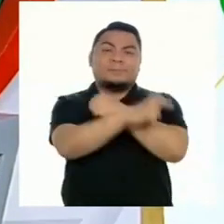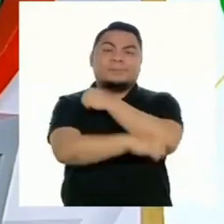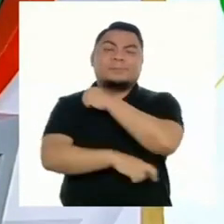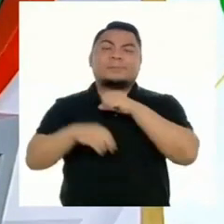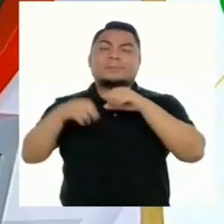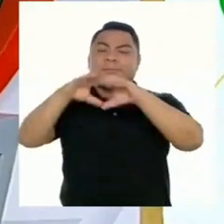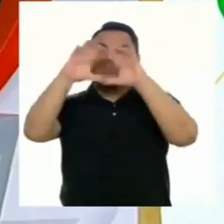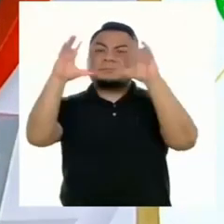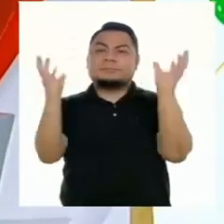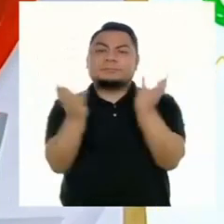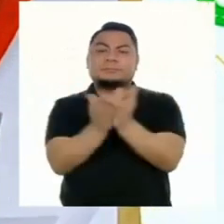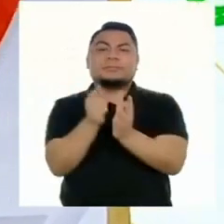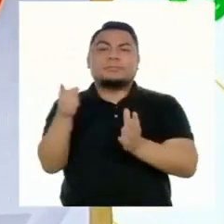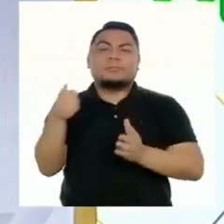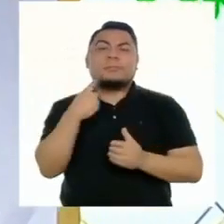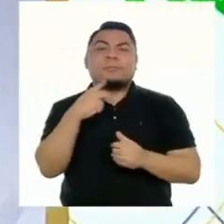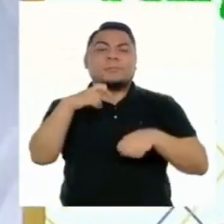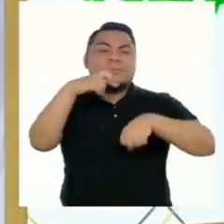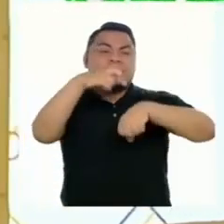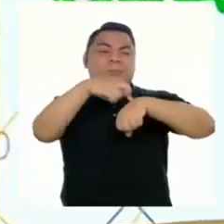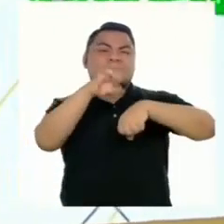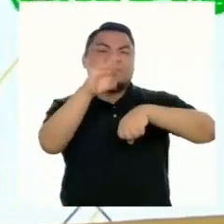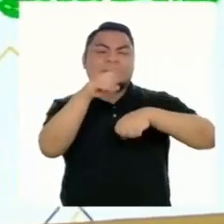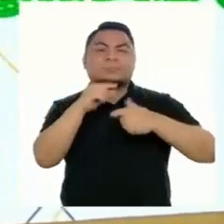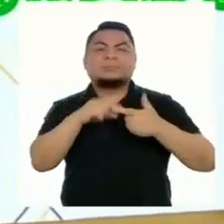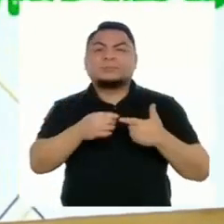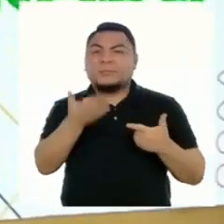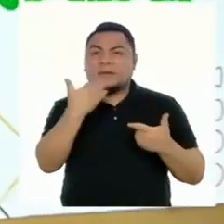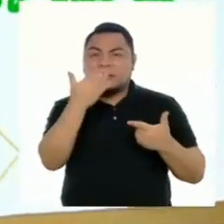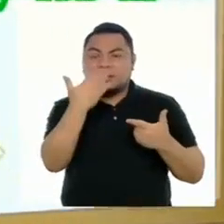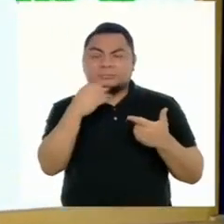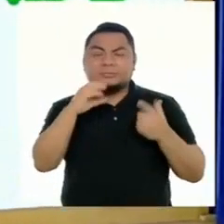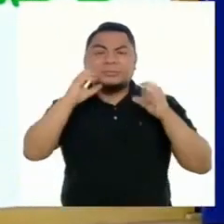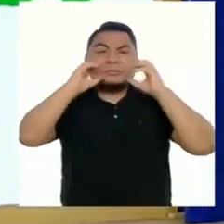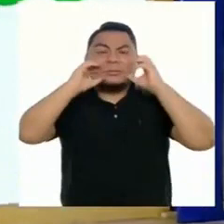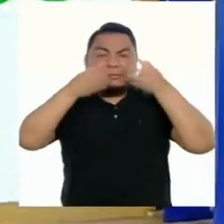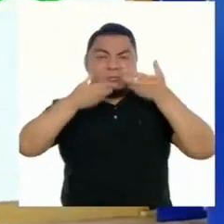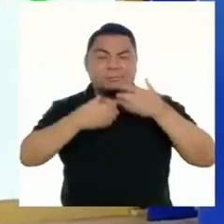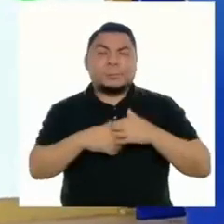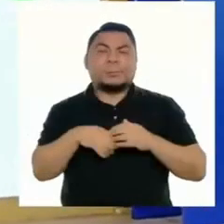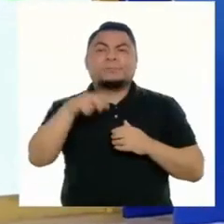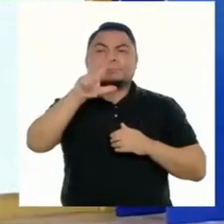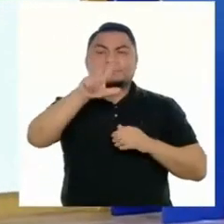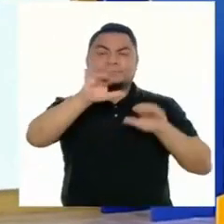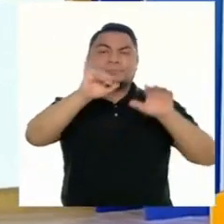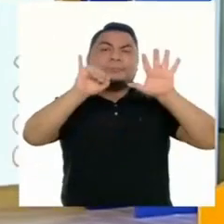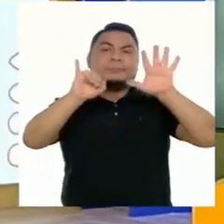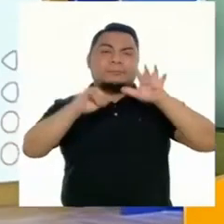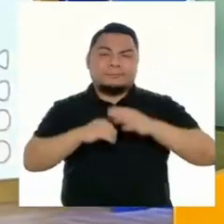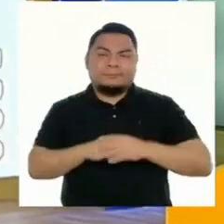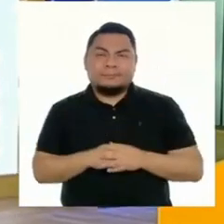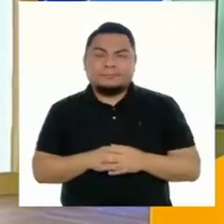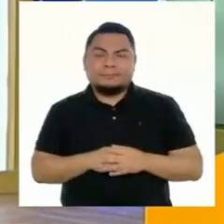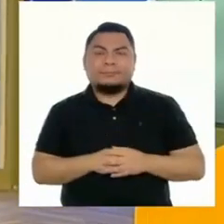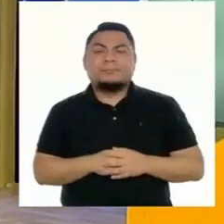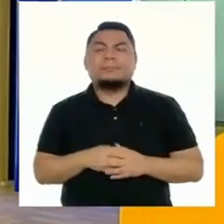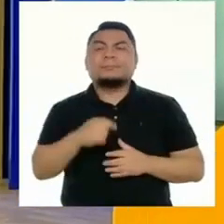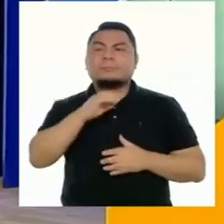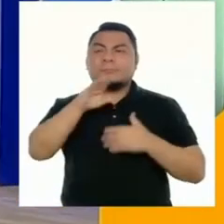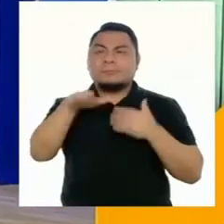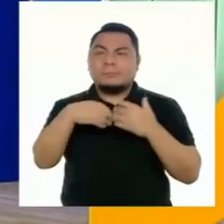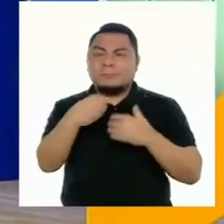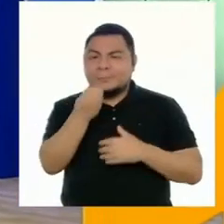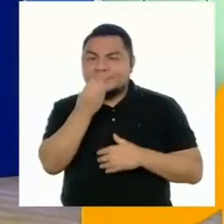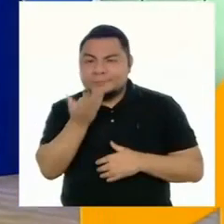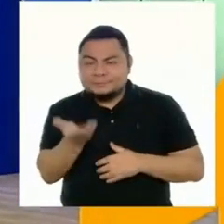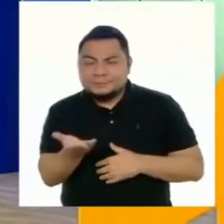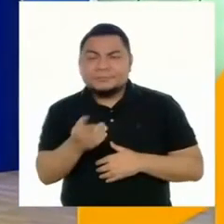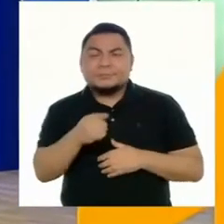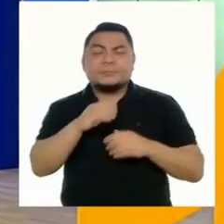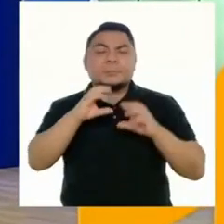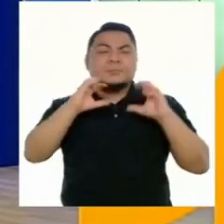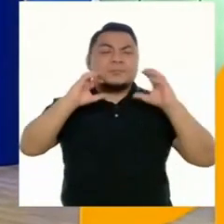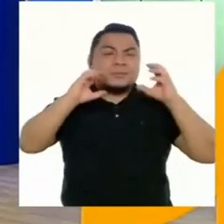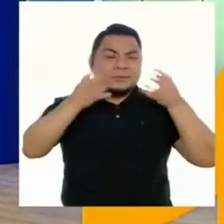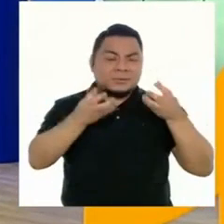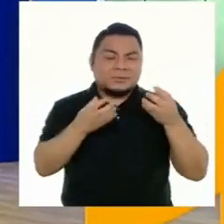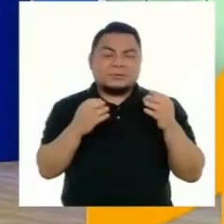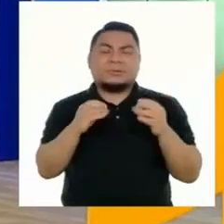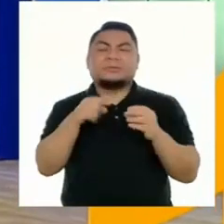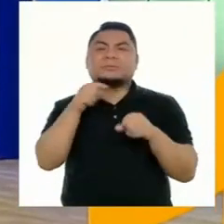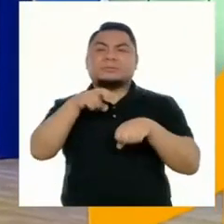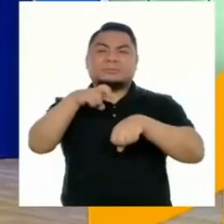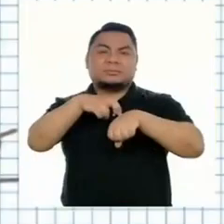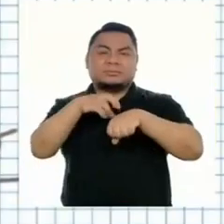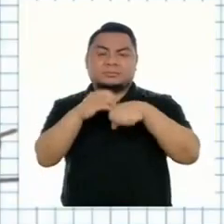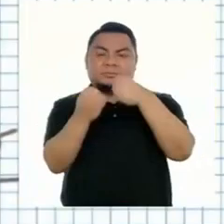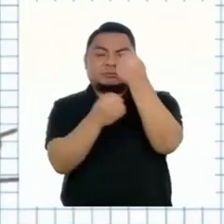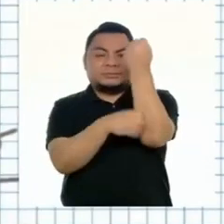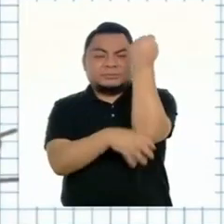en variedad de papa, ajíes, maíz, 36 especies, granos andinos, tubérculos y